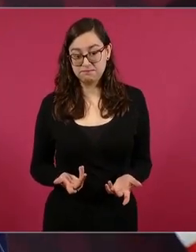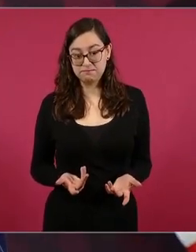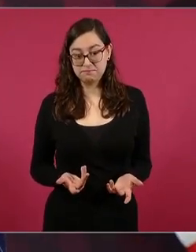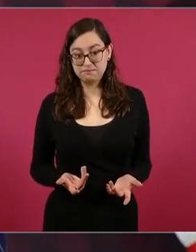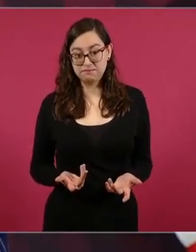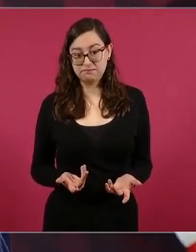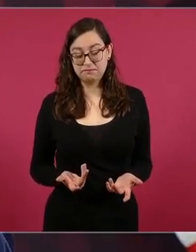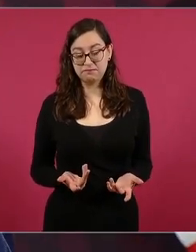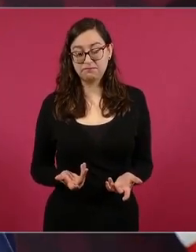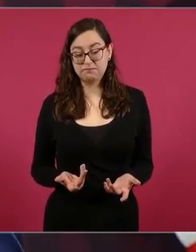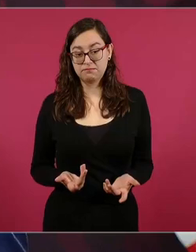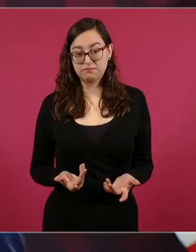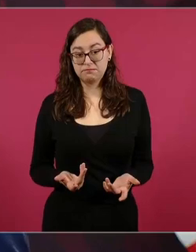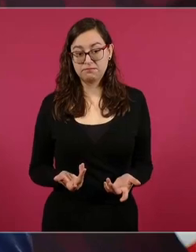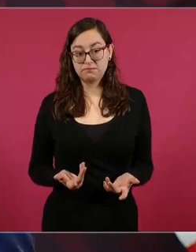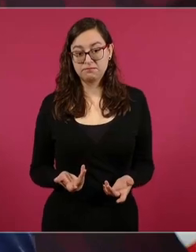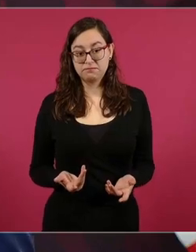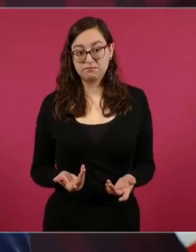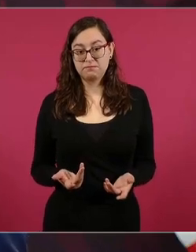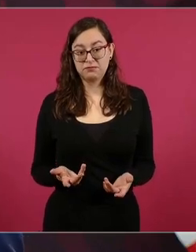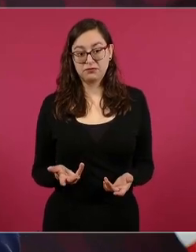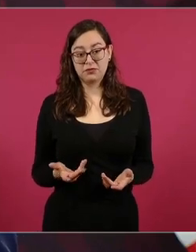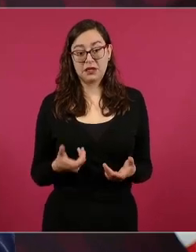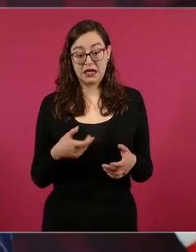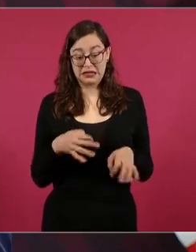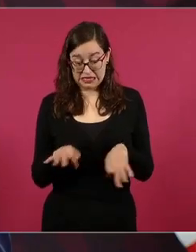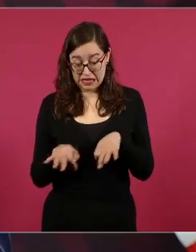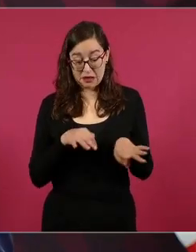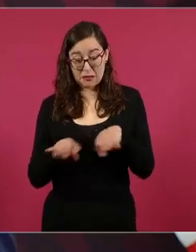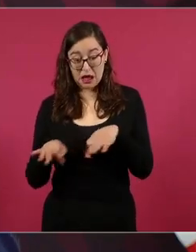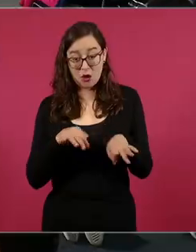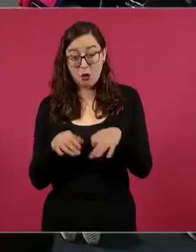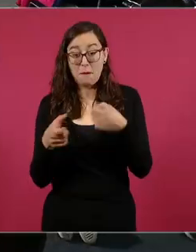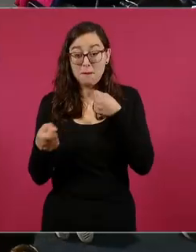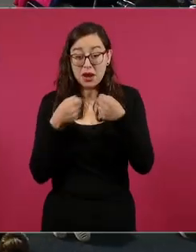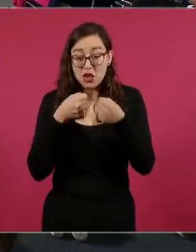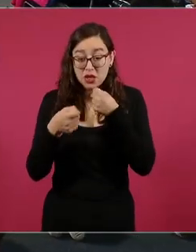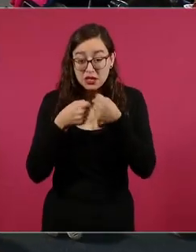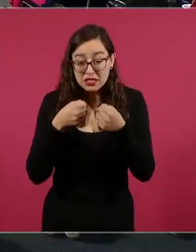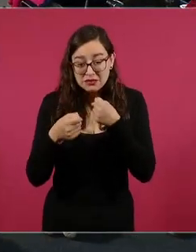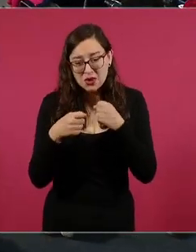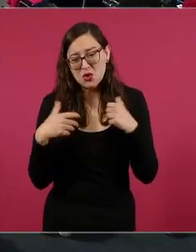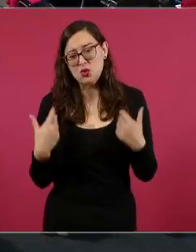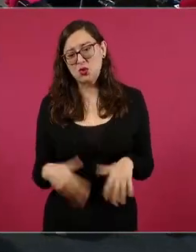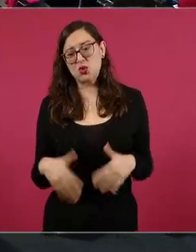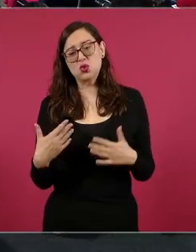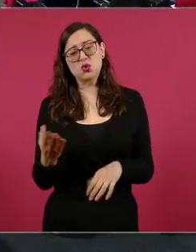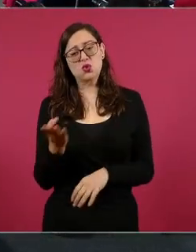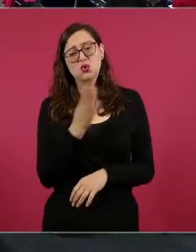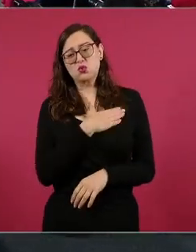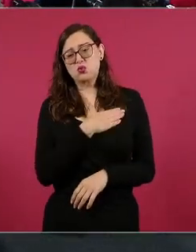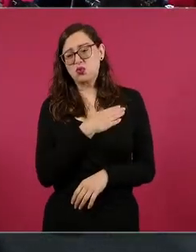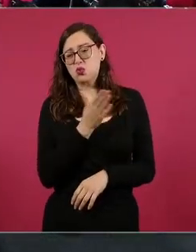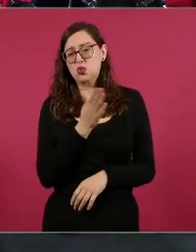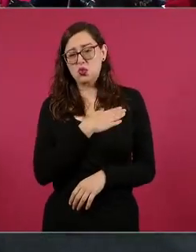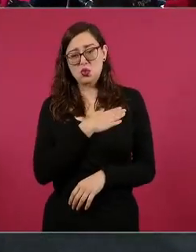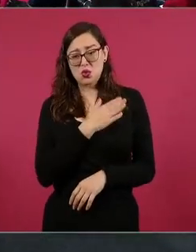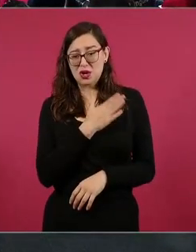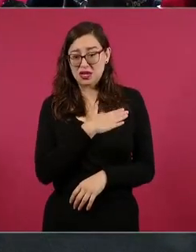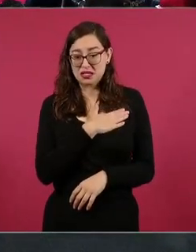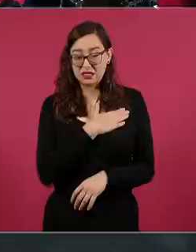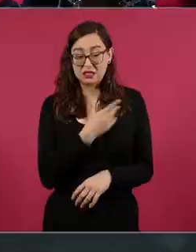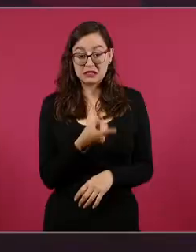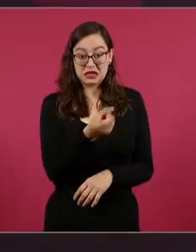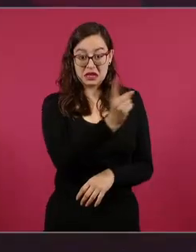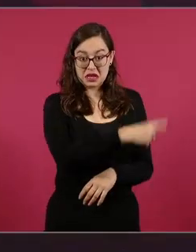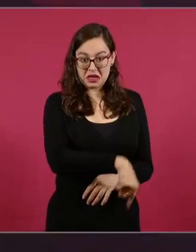una profesión, un oficio tan noble como el periodismo, no lo usen para medrar, para chantajear,